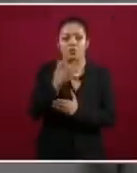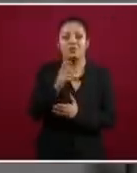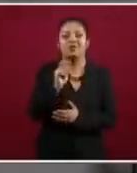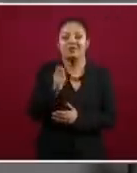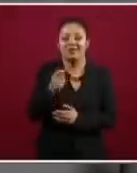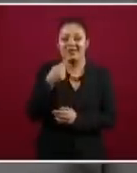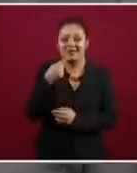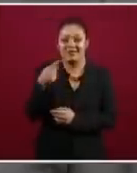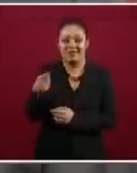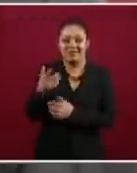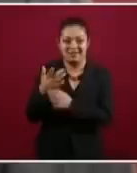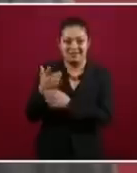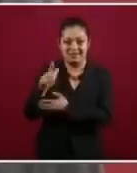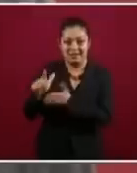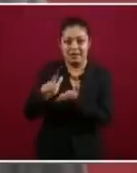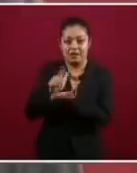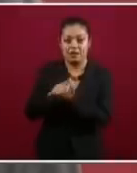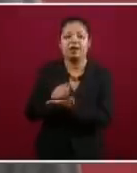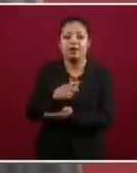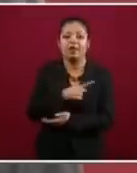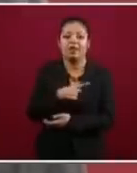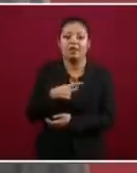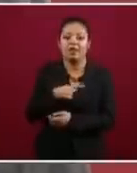tiene que haber democracia sindical.